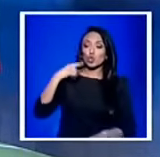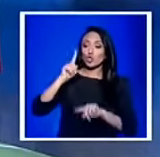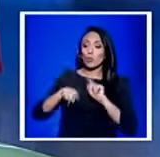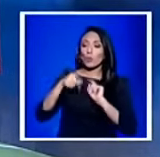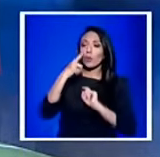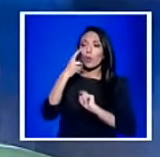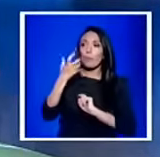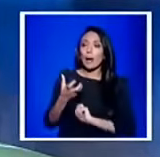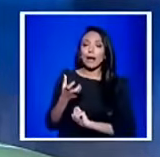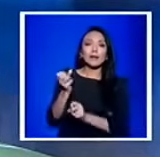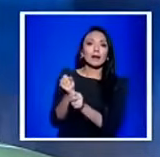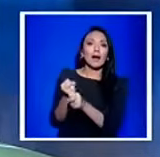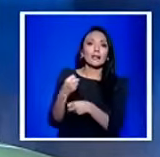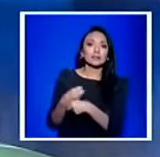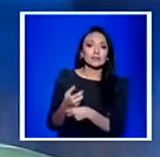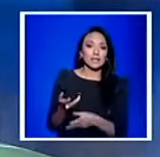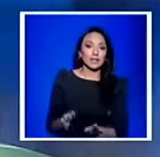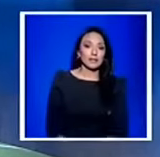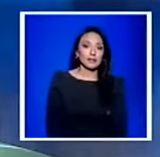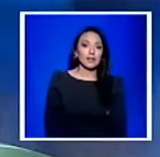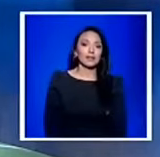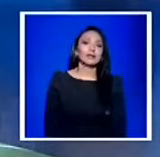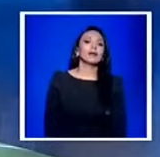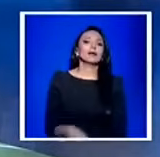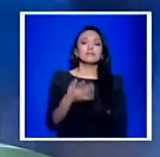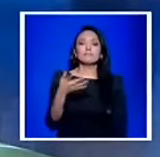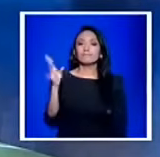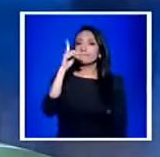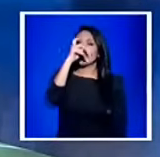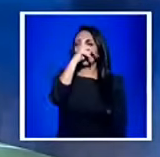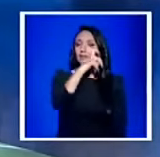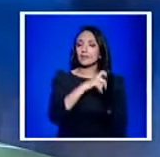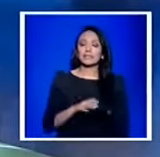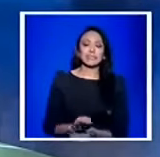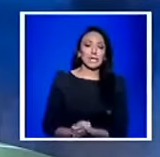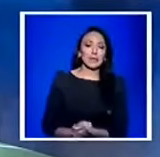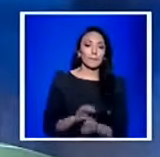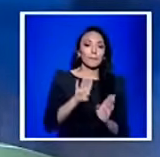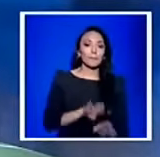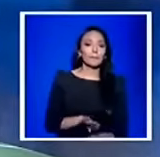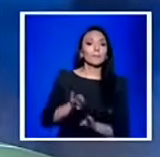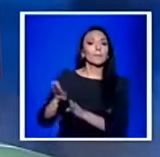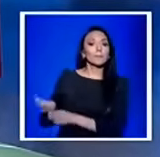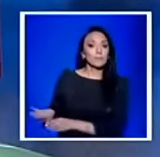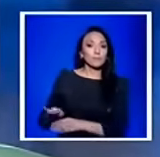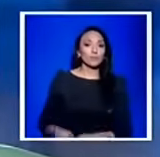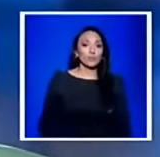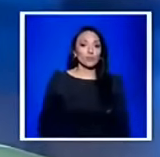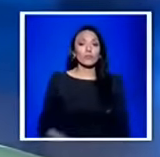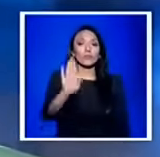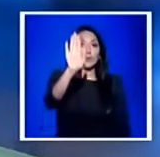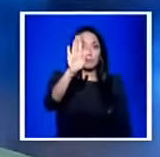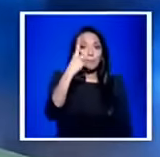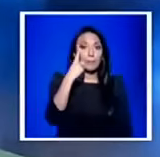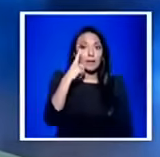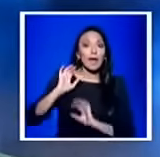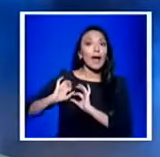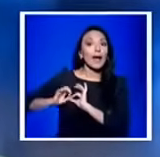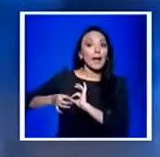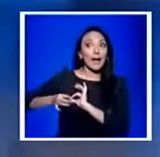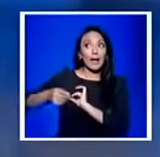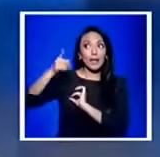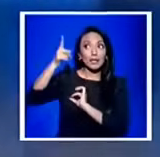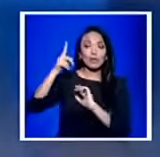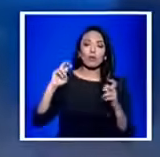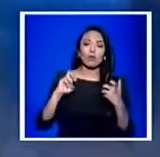está pidiendo Andrea. Así que lamentablemente esto nos complica a todos. Son las 7 de la mañana con 40 minutos. Los vecinos de Calderón tienen problemas por el